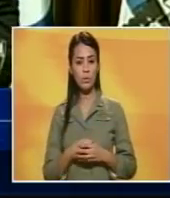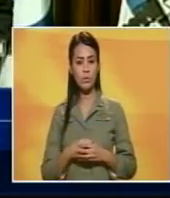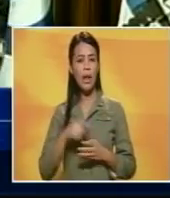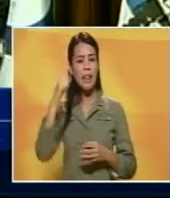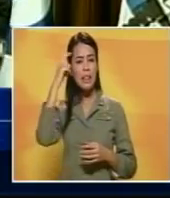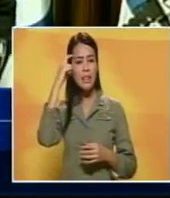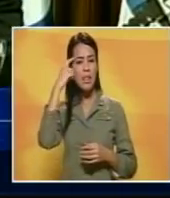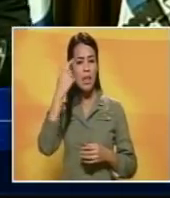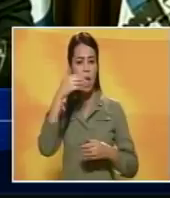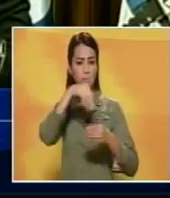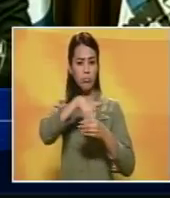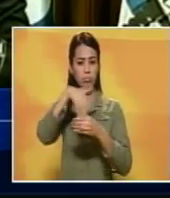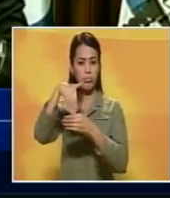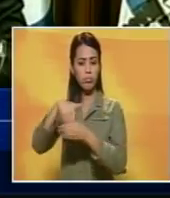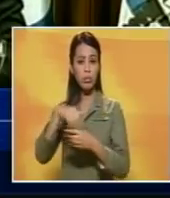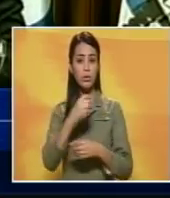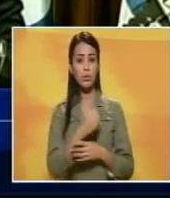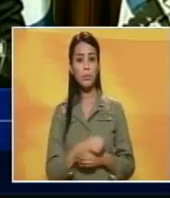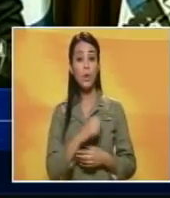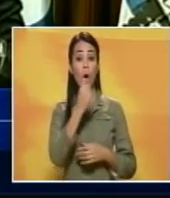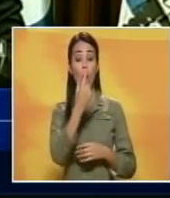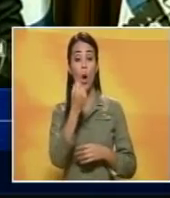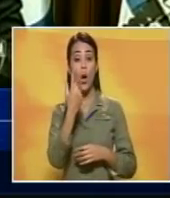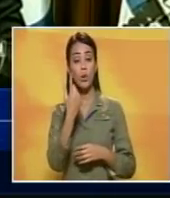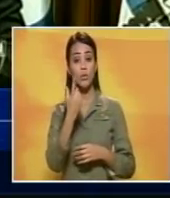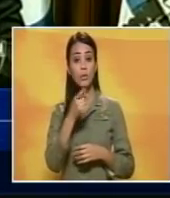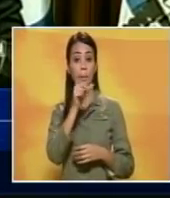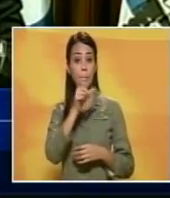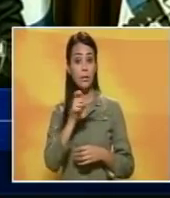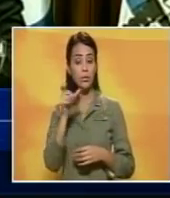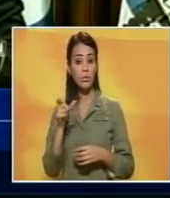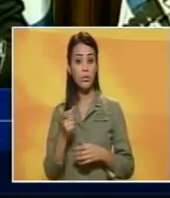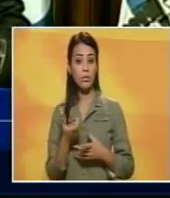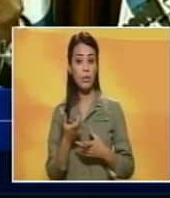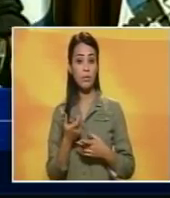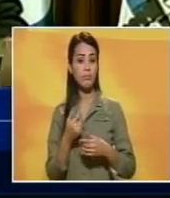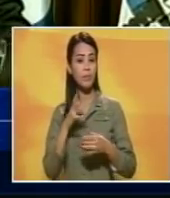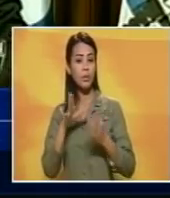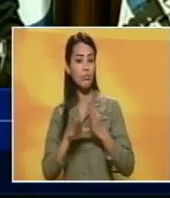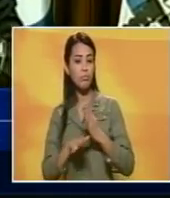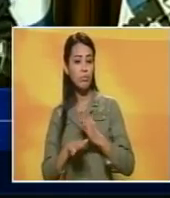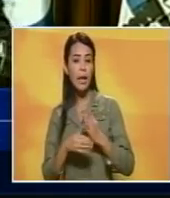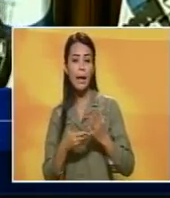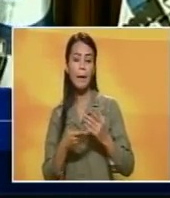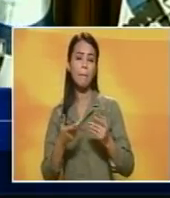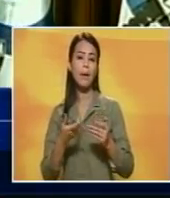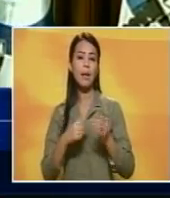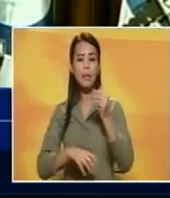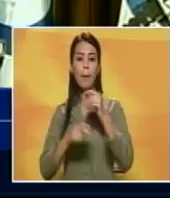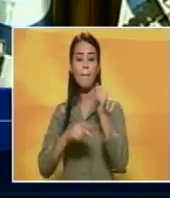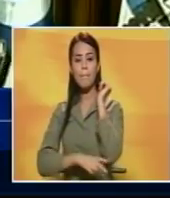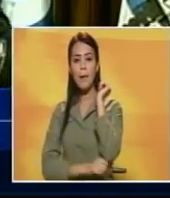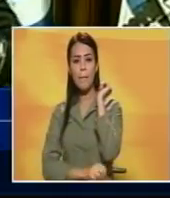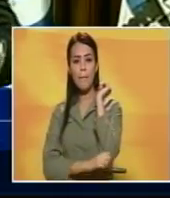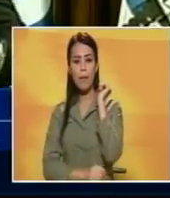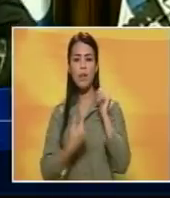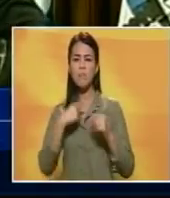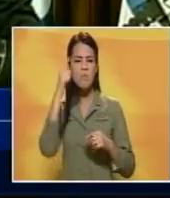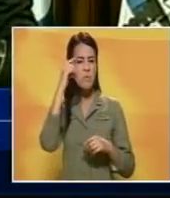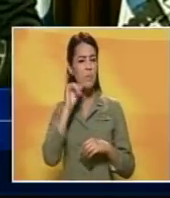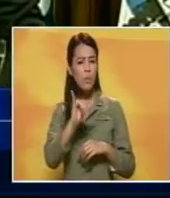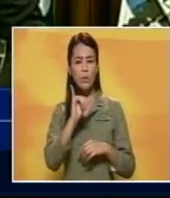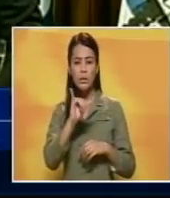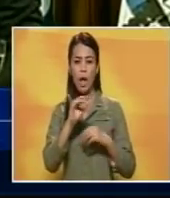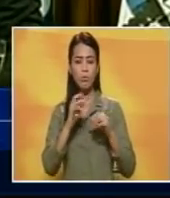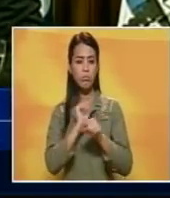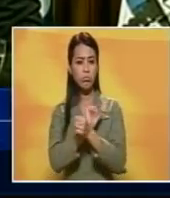las elecciones, 11 defraudadores de Cadivi y Sencoes detenidos también el mismo día. Y así vamos a